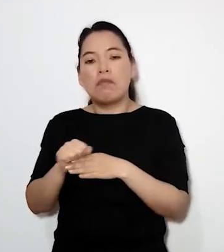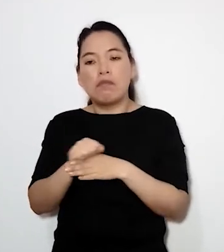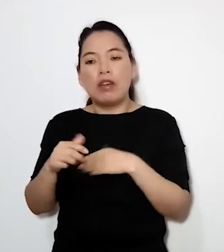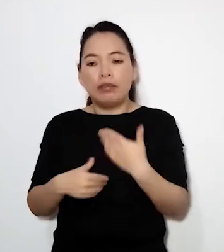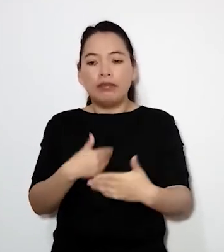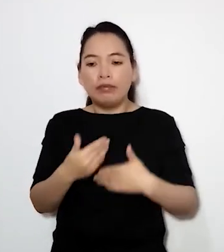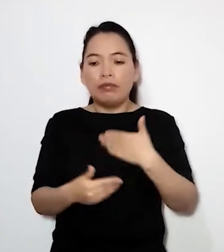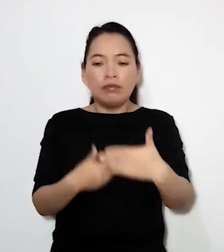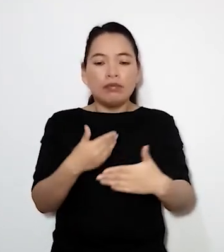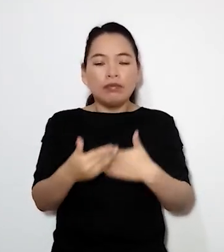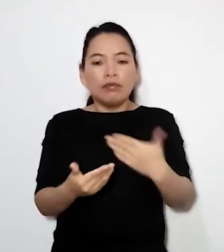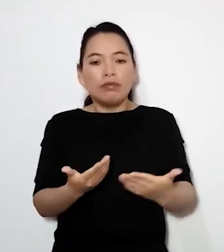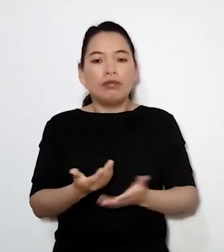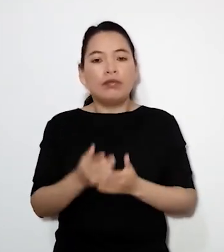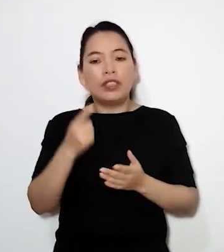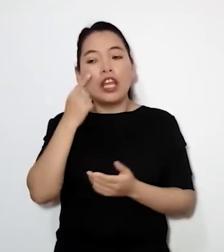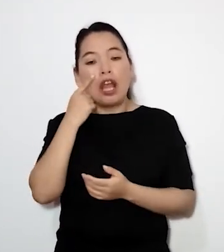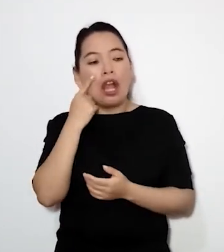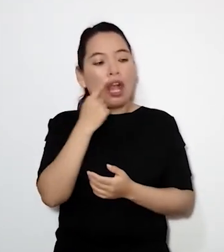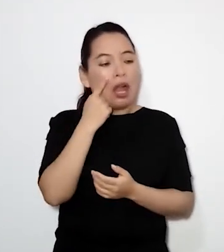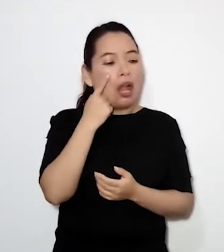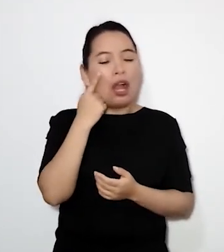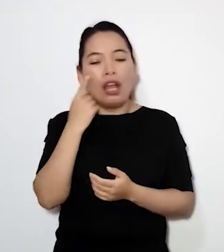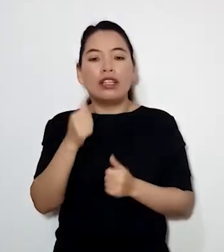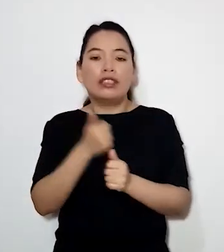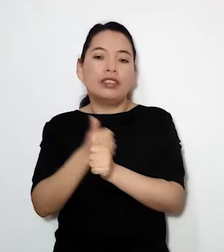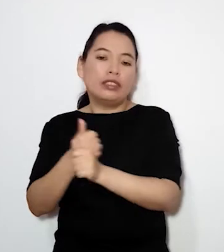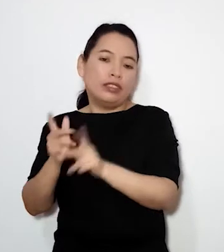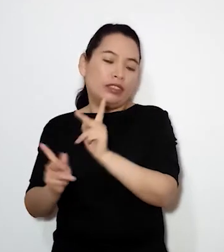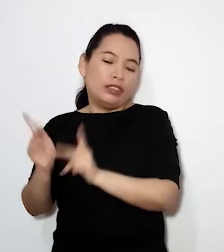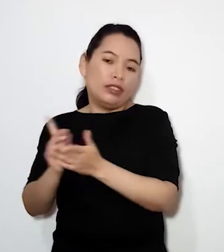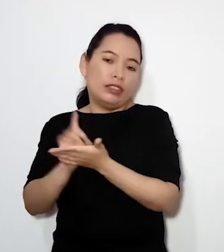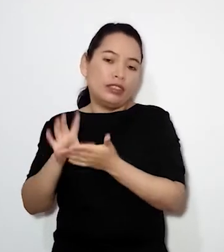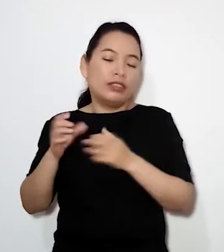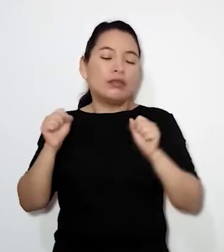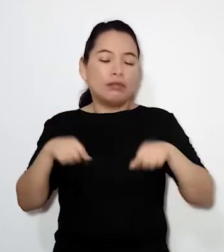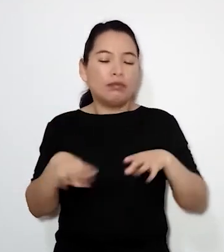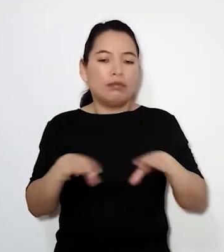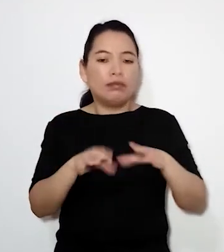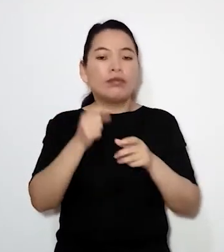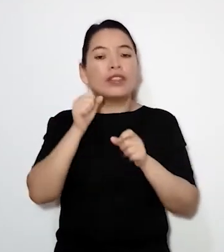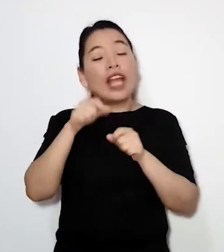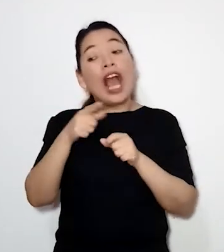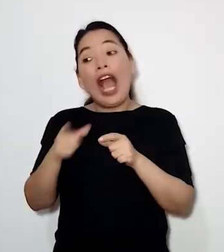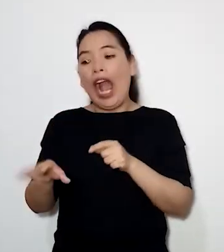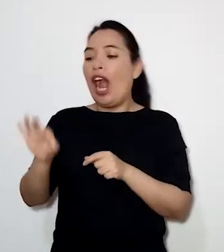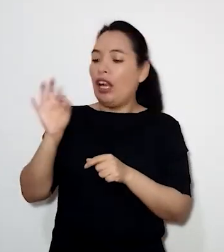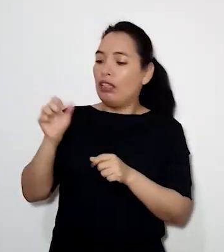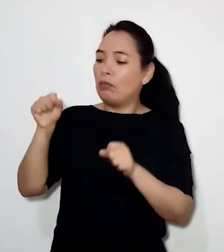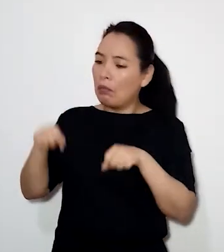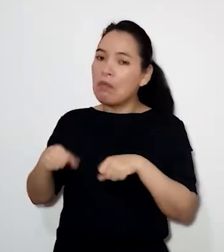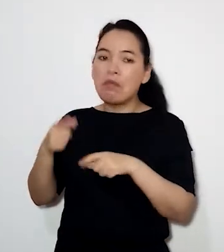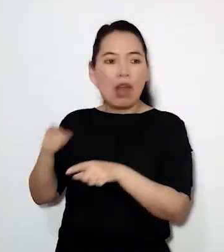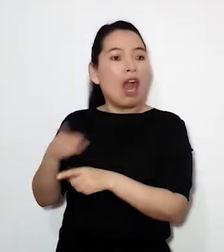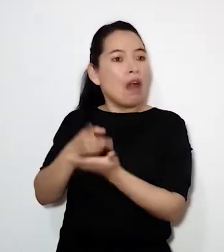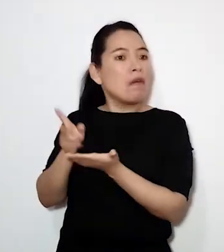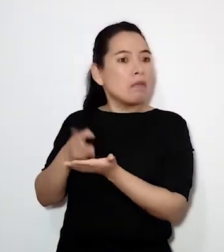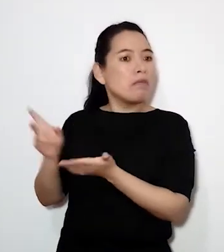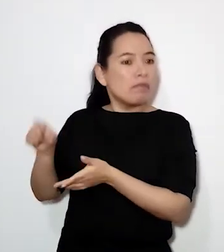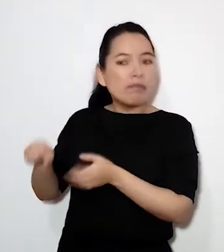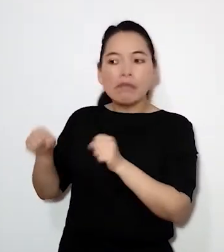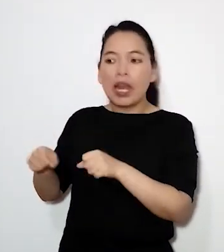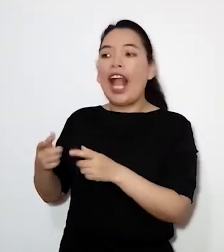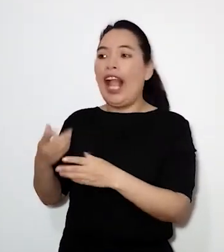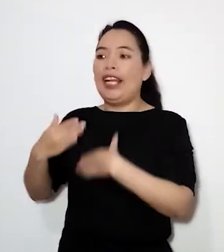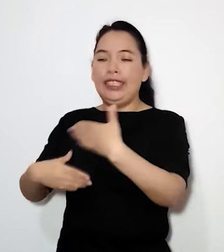estar en contacto con las personas con discapacidad para efectivamente darse cuenta que sí pueden aprender y que en realidad las barreras no